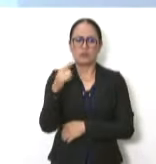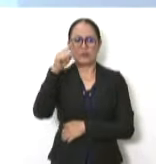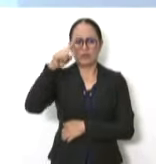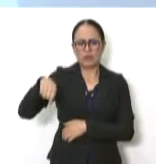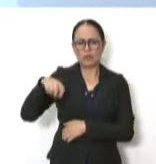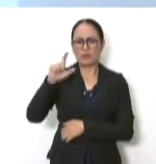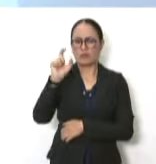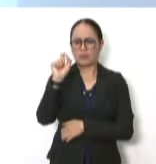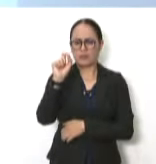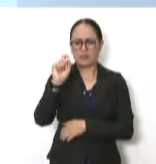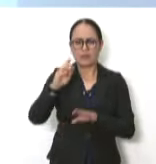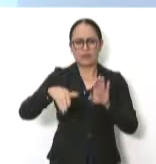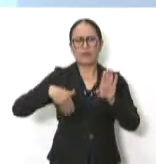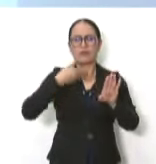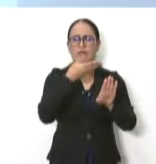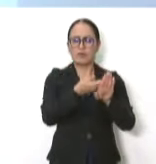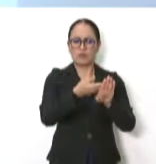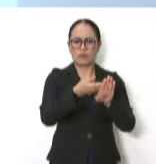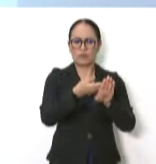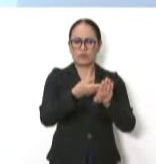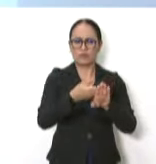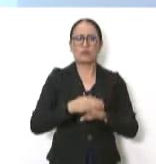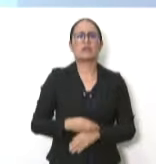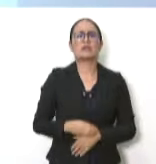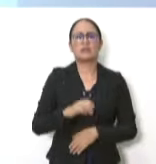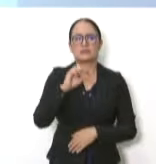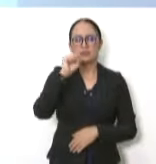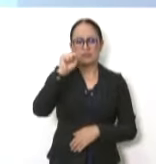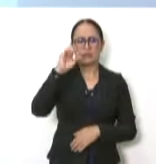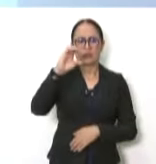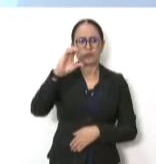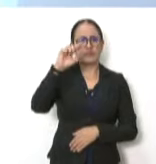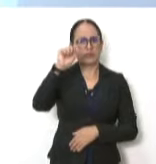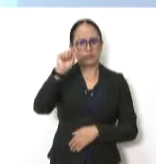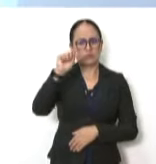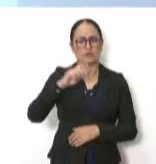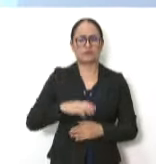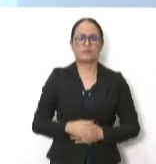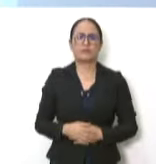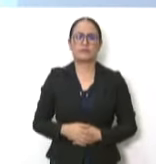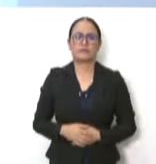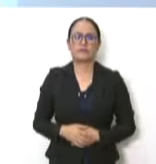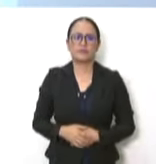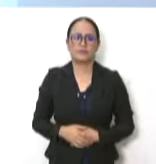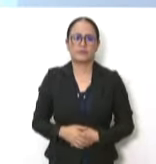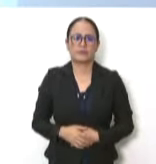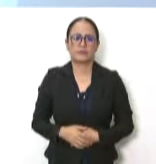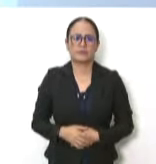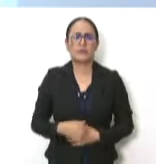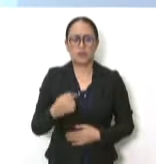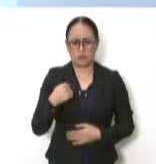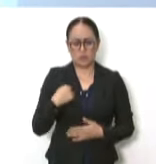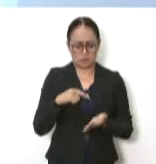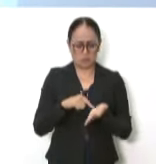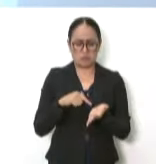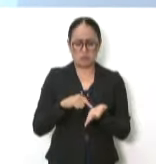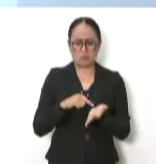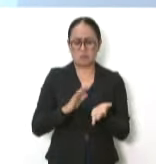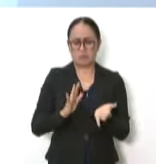6950/20, interpuesto en contra de la Secretaría de Comunicaciones y Transportes. Lo tengo así